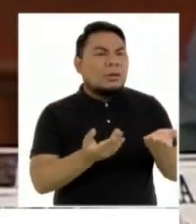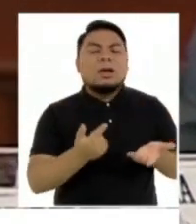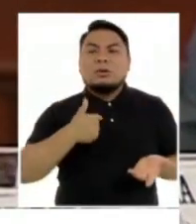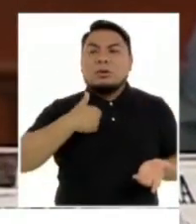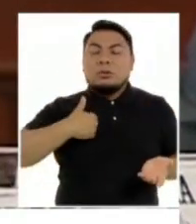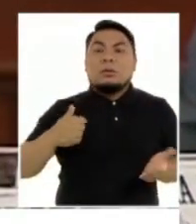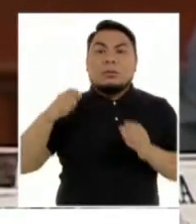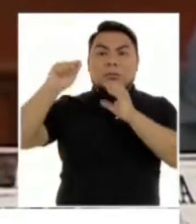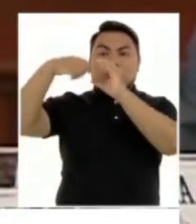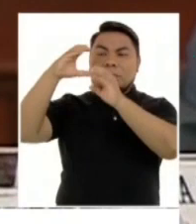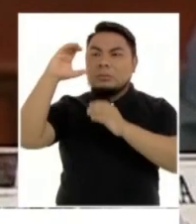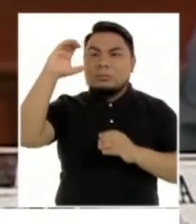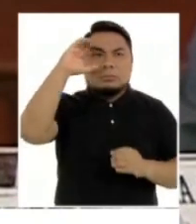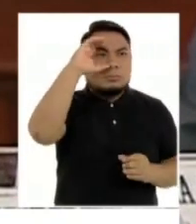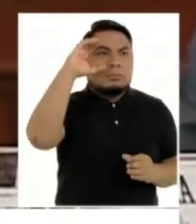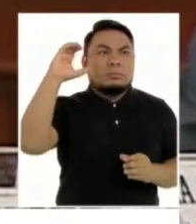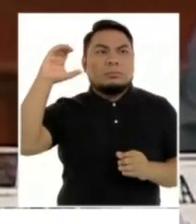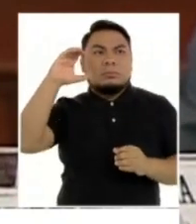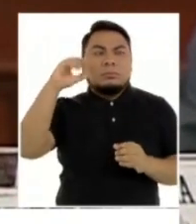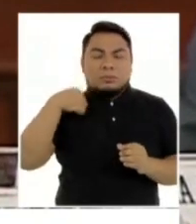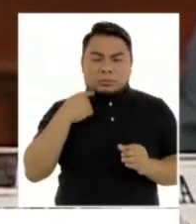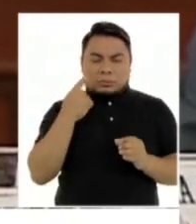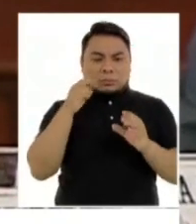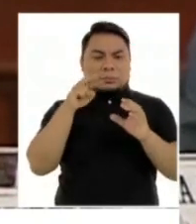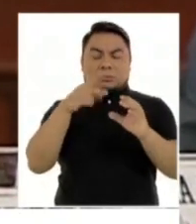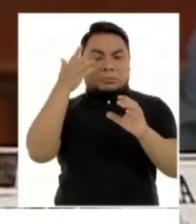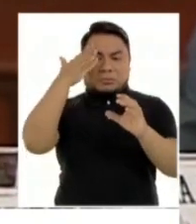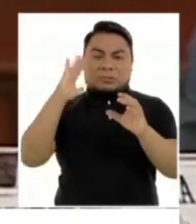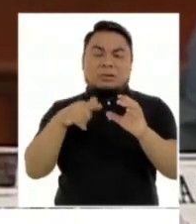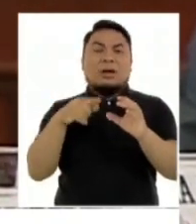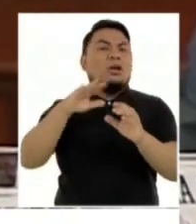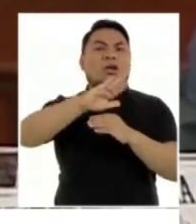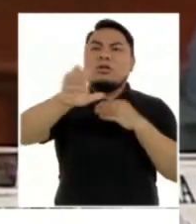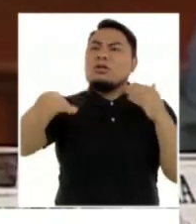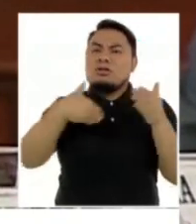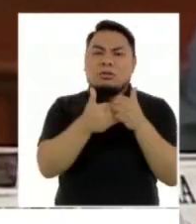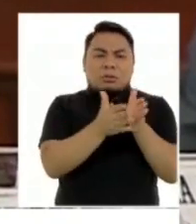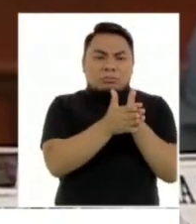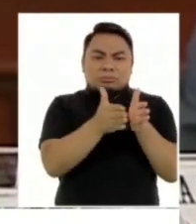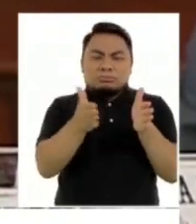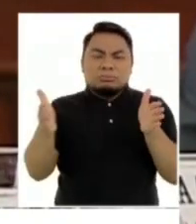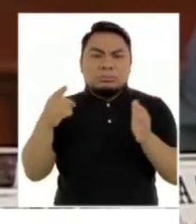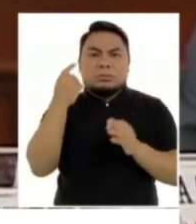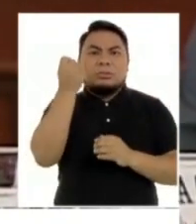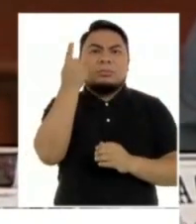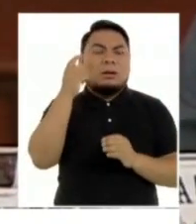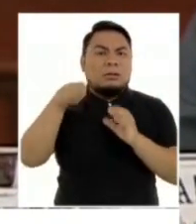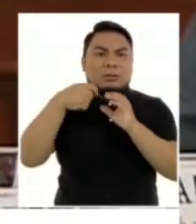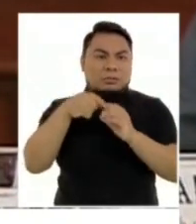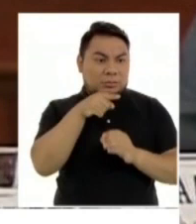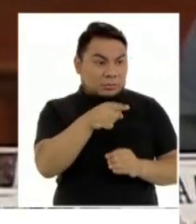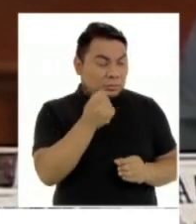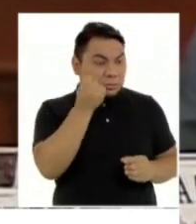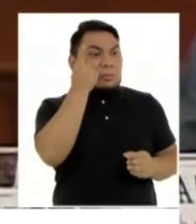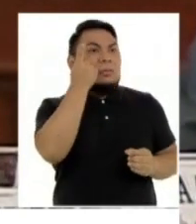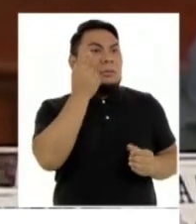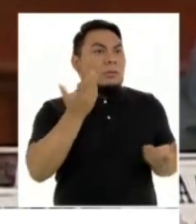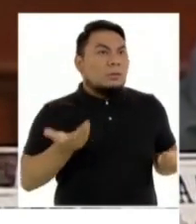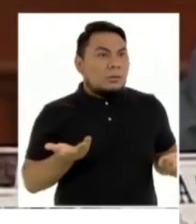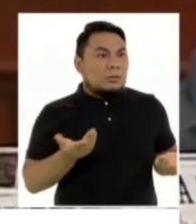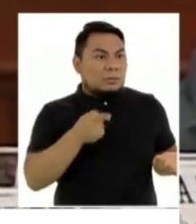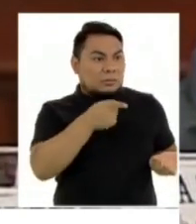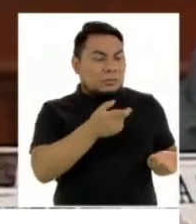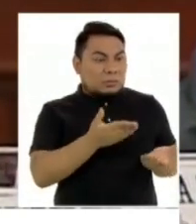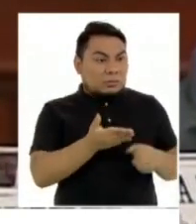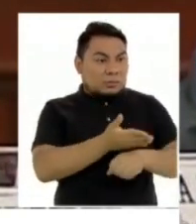yo me di cuenta he estado sin audio, la grabación es sin audio. Toda la grabación ha sido sin audio. Cuando yo me di cuenta, ¿quiere decir que usted hubiera intentado,